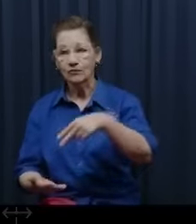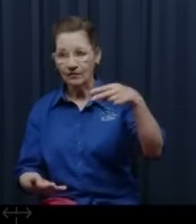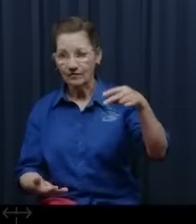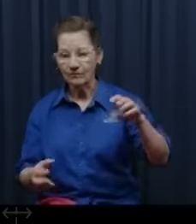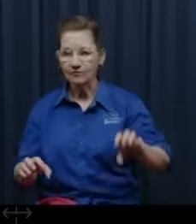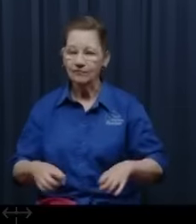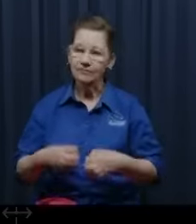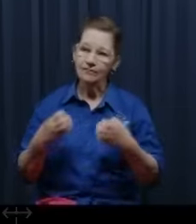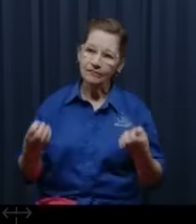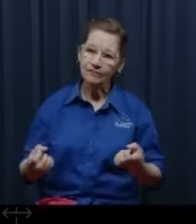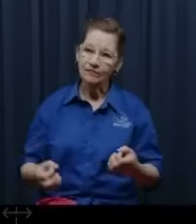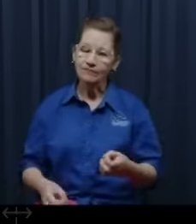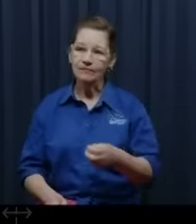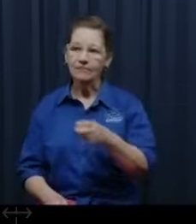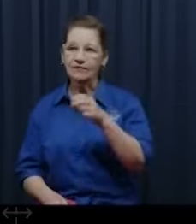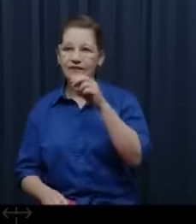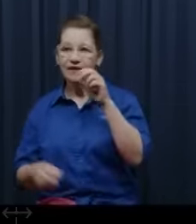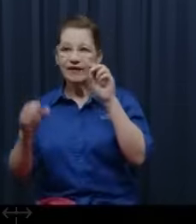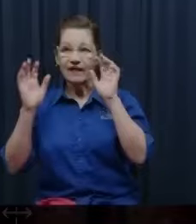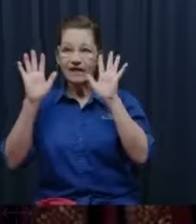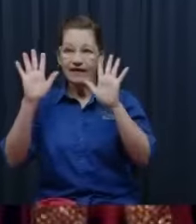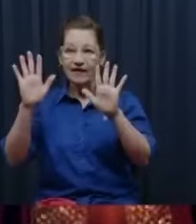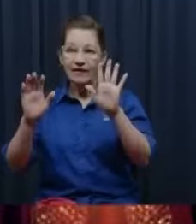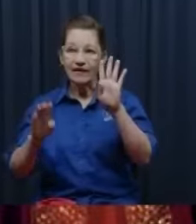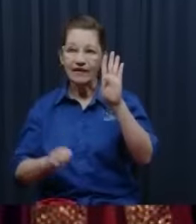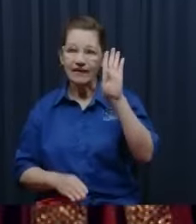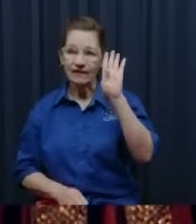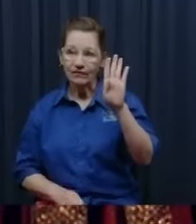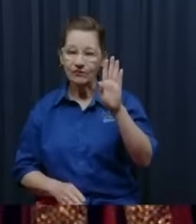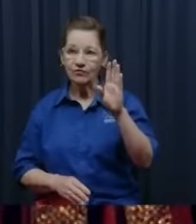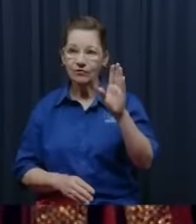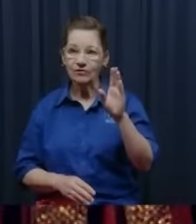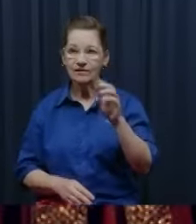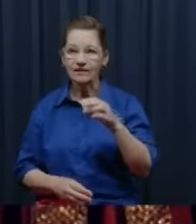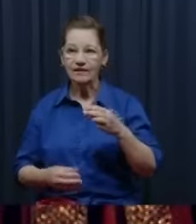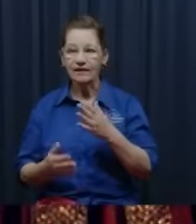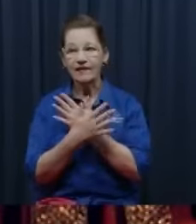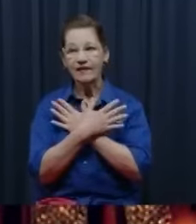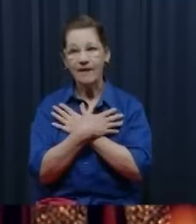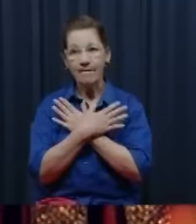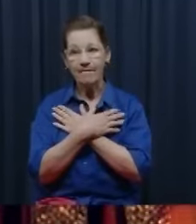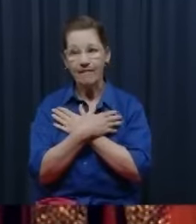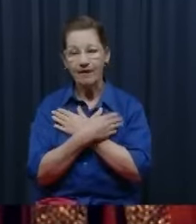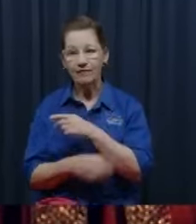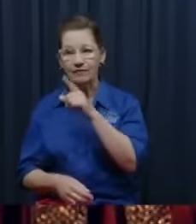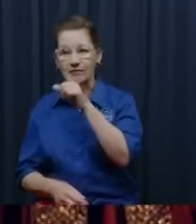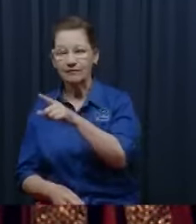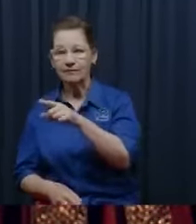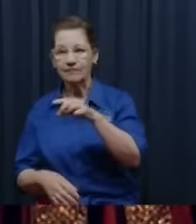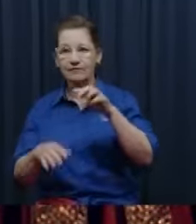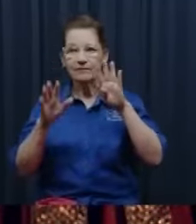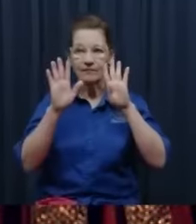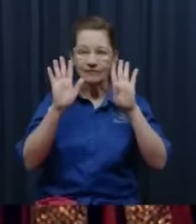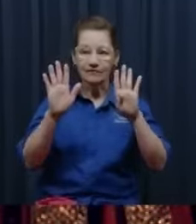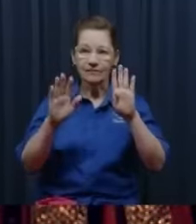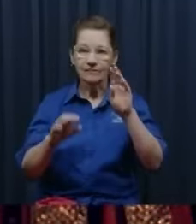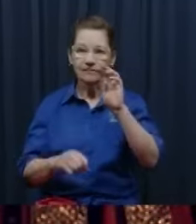14 de mayo 14 del 5 de 1948 nace